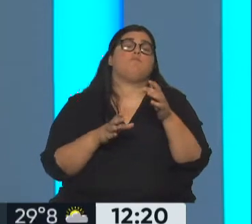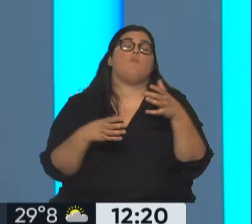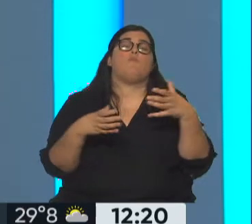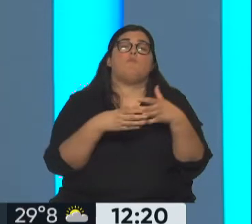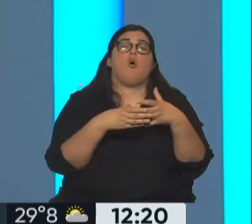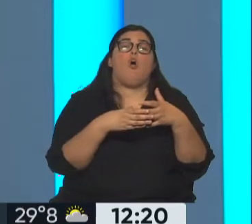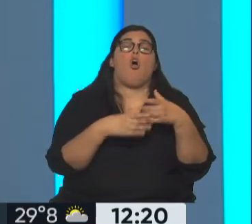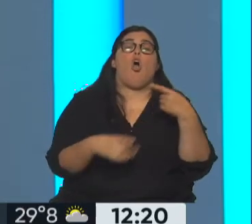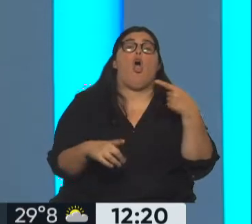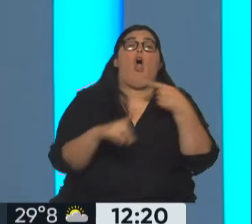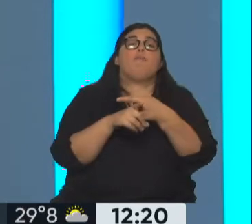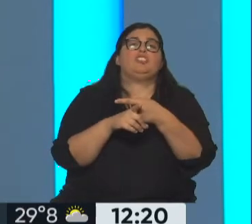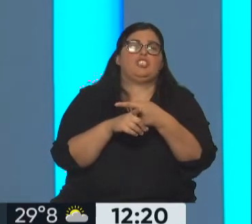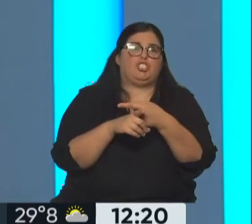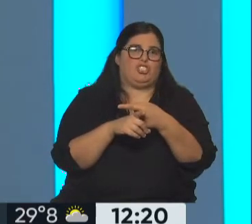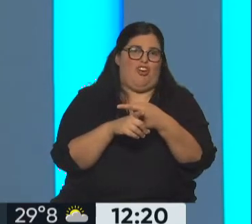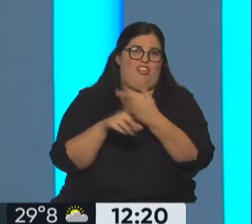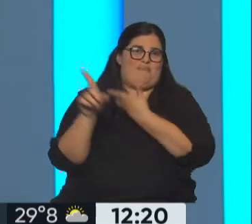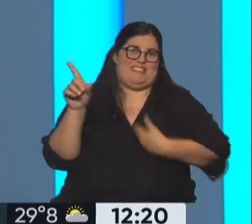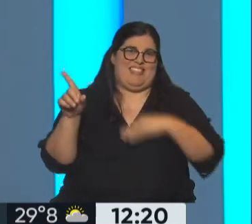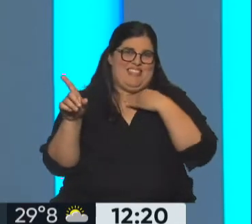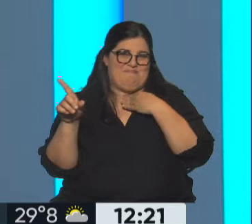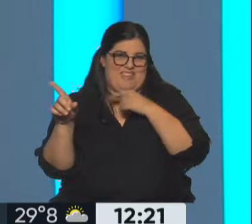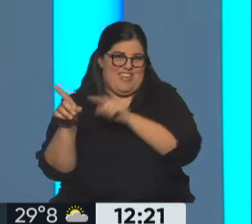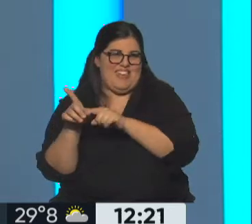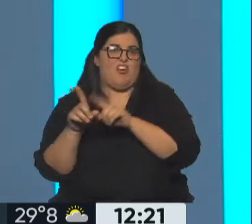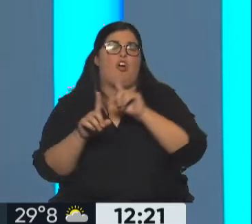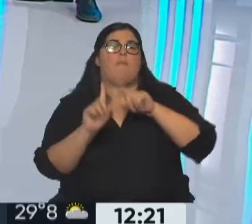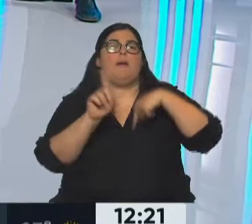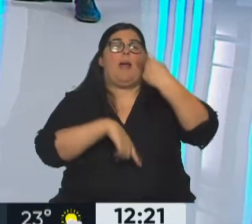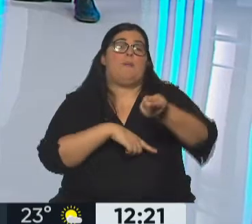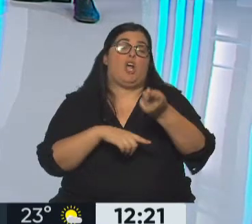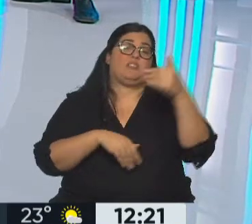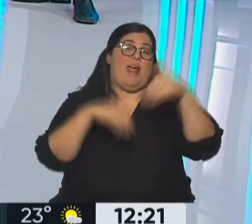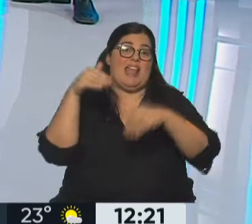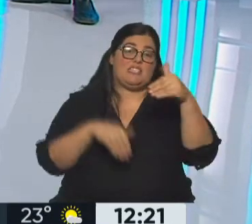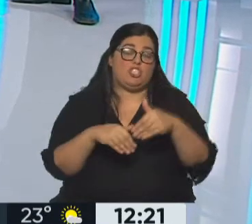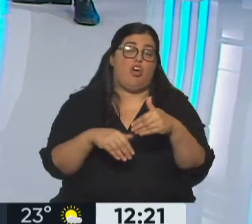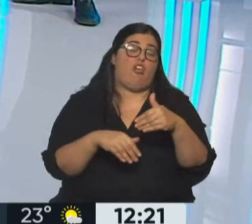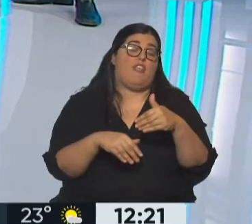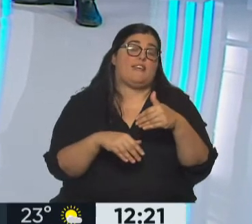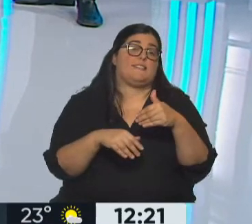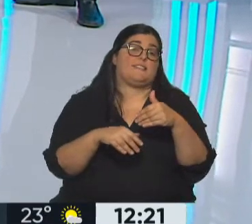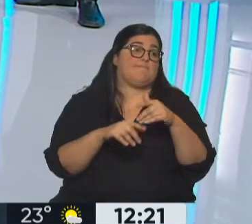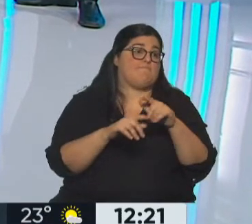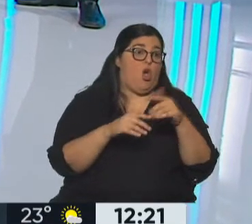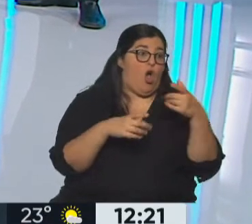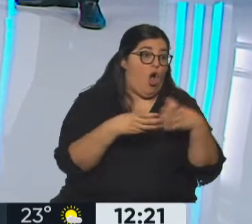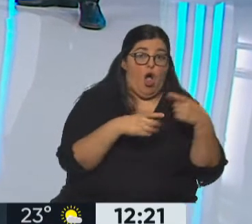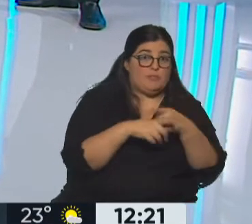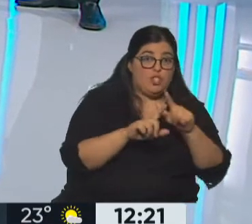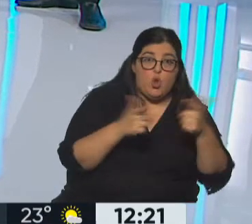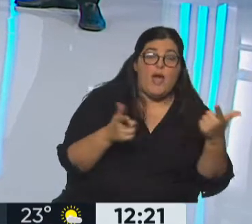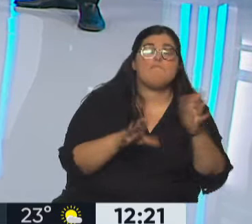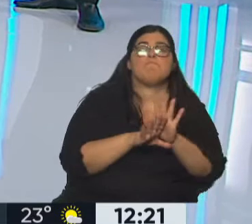oposición con capacidad de disputa en la próxima presidencial, este gesto de la extrema derecha en México no me parece menor, y tal